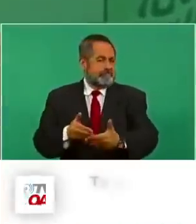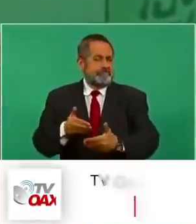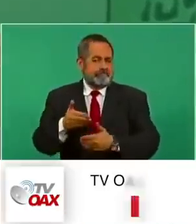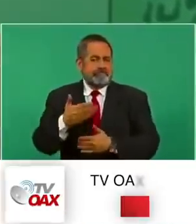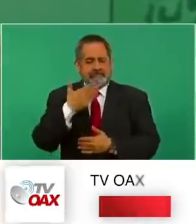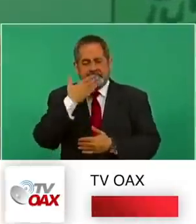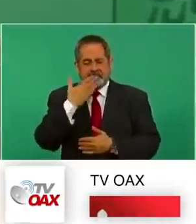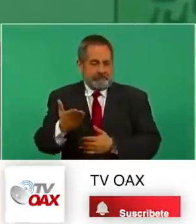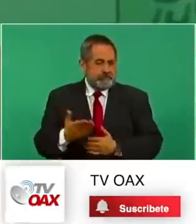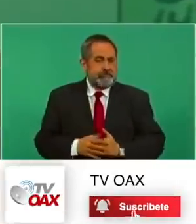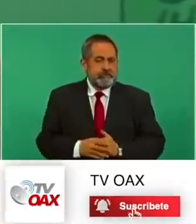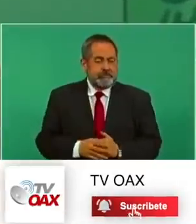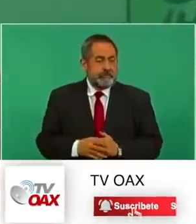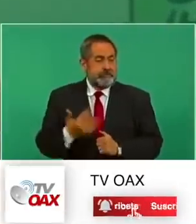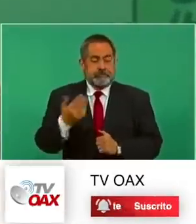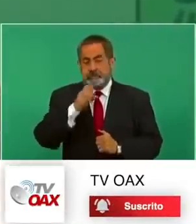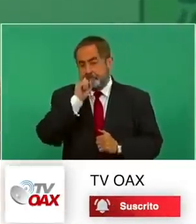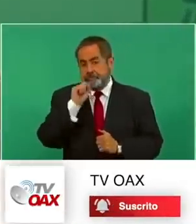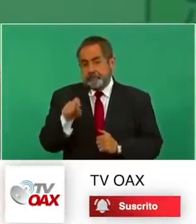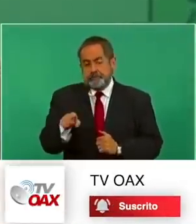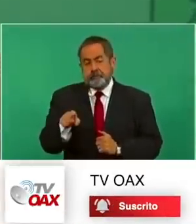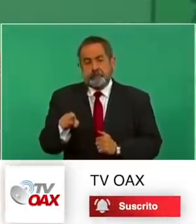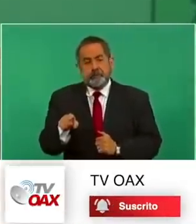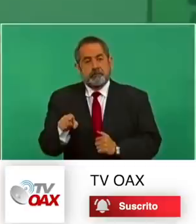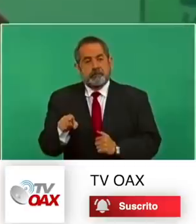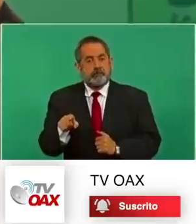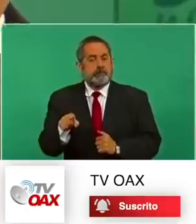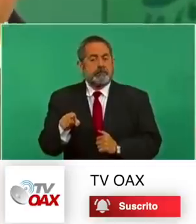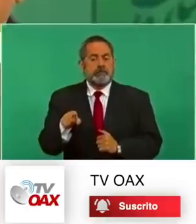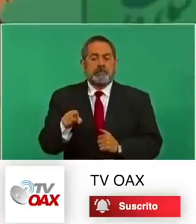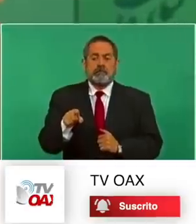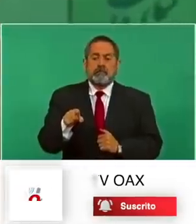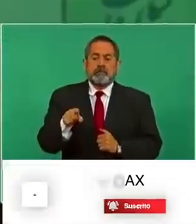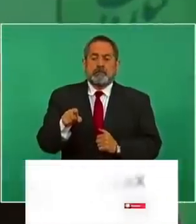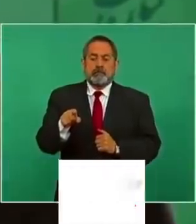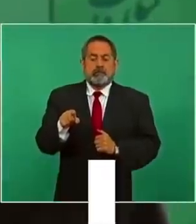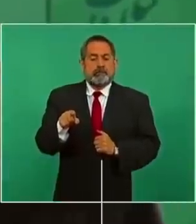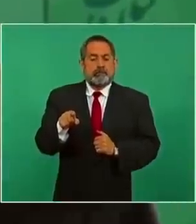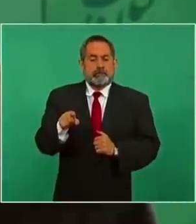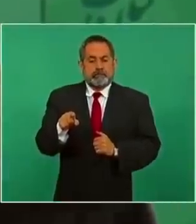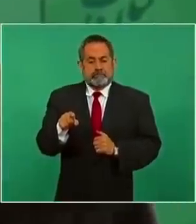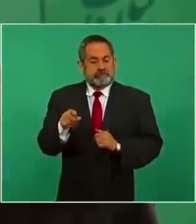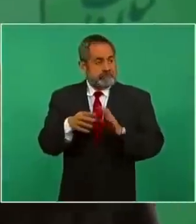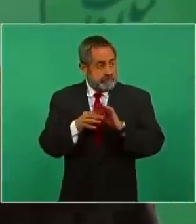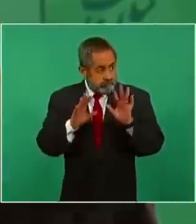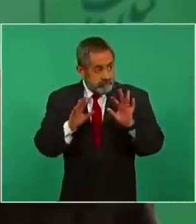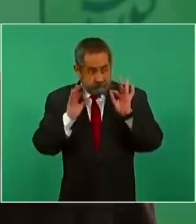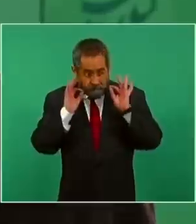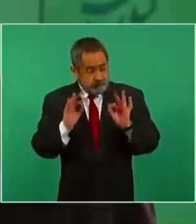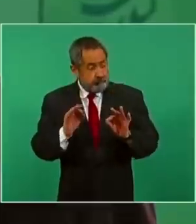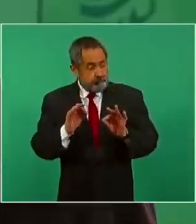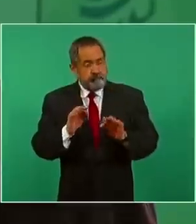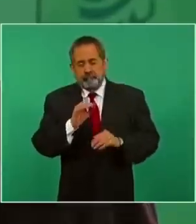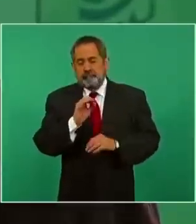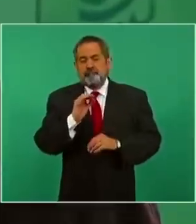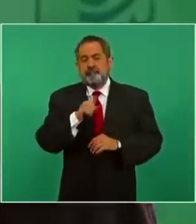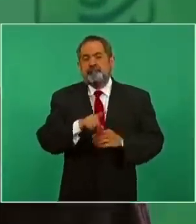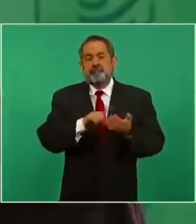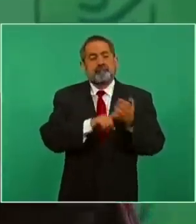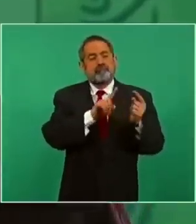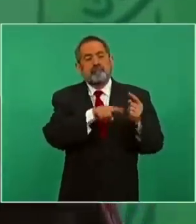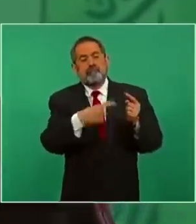Esto también lo confirmó la